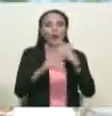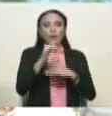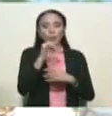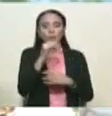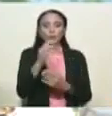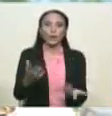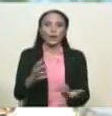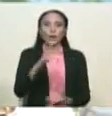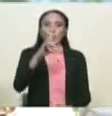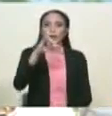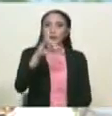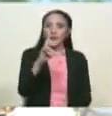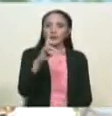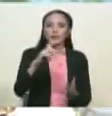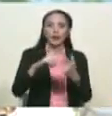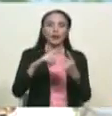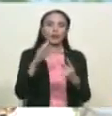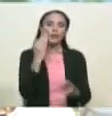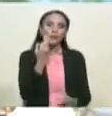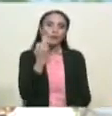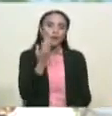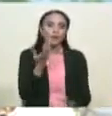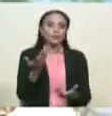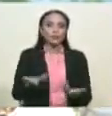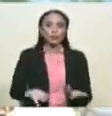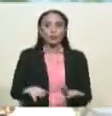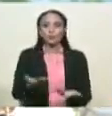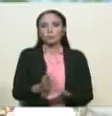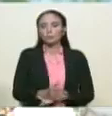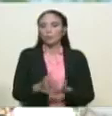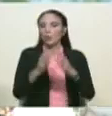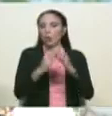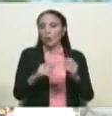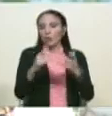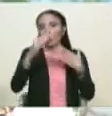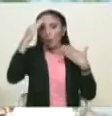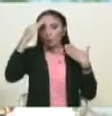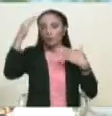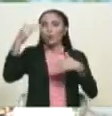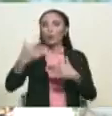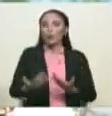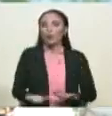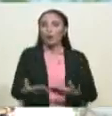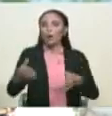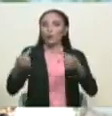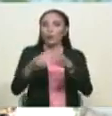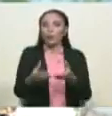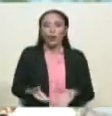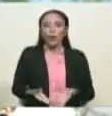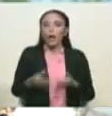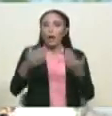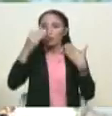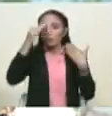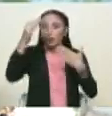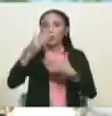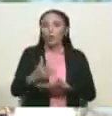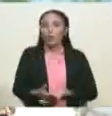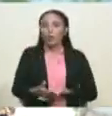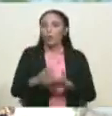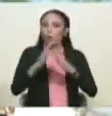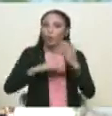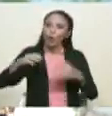sociales, de Facebook Live, Periscope, un saludo a todos los que nos ven más allá de nuestra patria